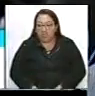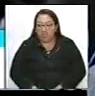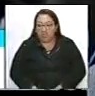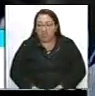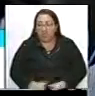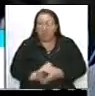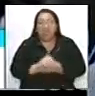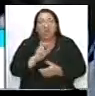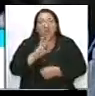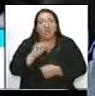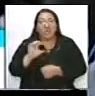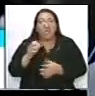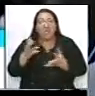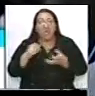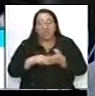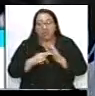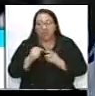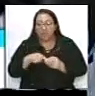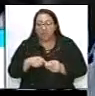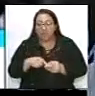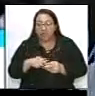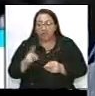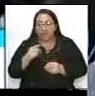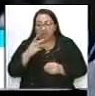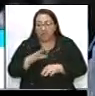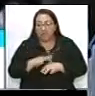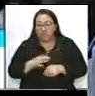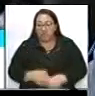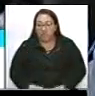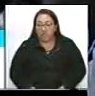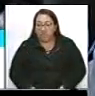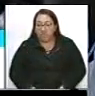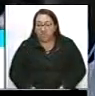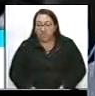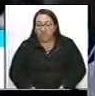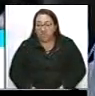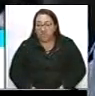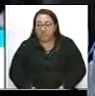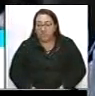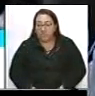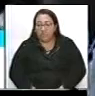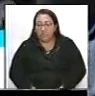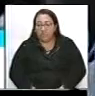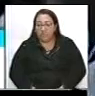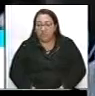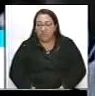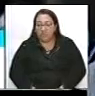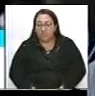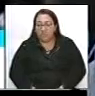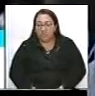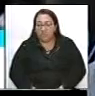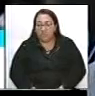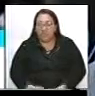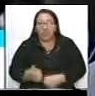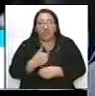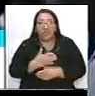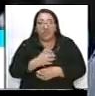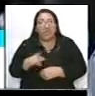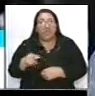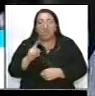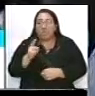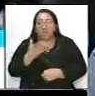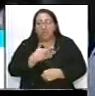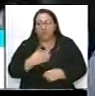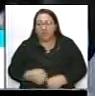repente, que está queriendo que no lo toque, ¿no? Aquí me ayudo entre ellos. Eso no es, presidenta,